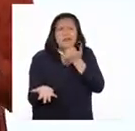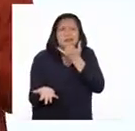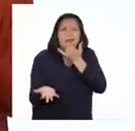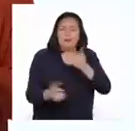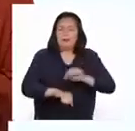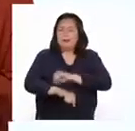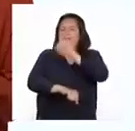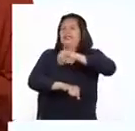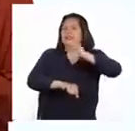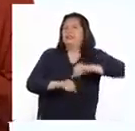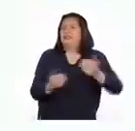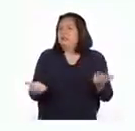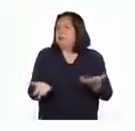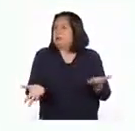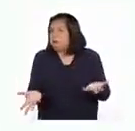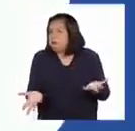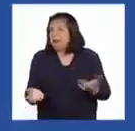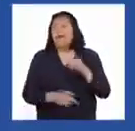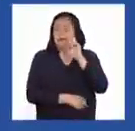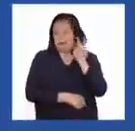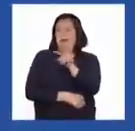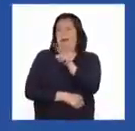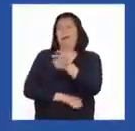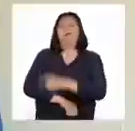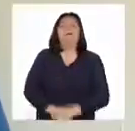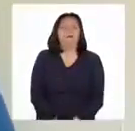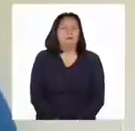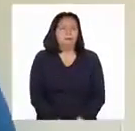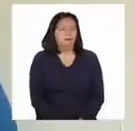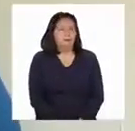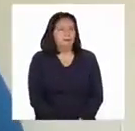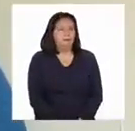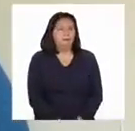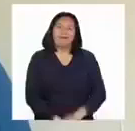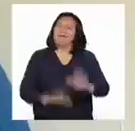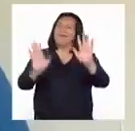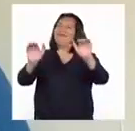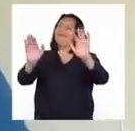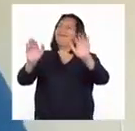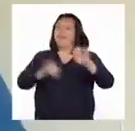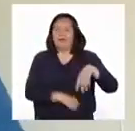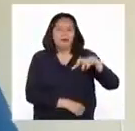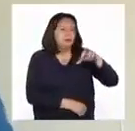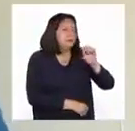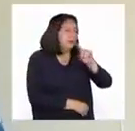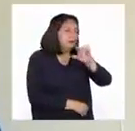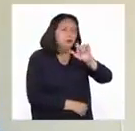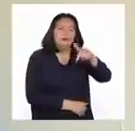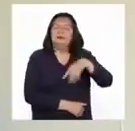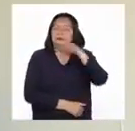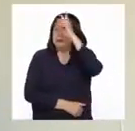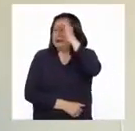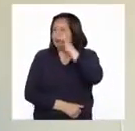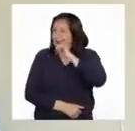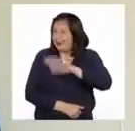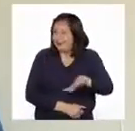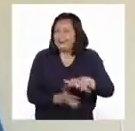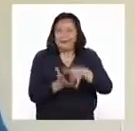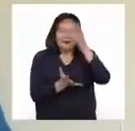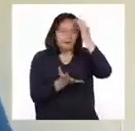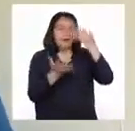altoandinas donde se producen? Vamos a verlo. Hola Paola, hola chicos y chicas de Aprendo en